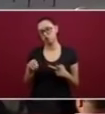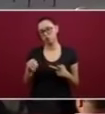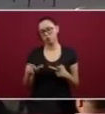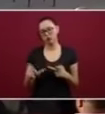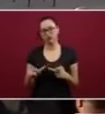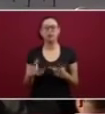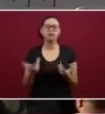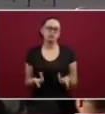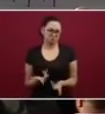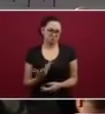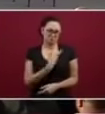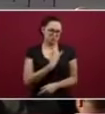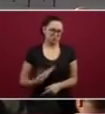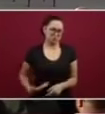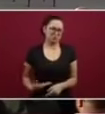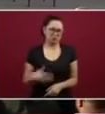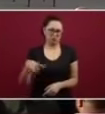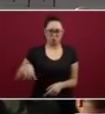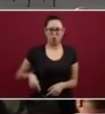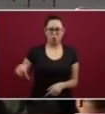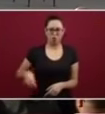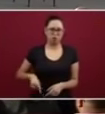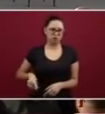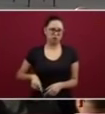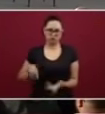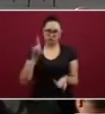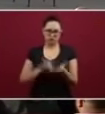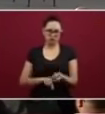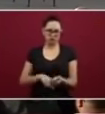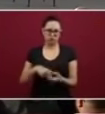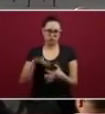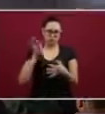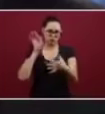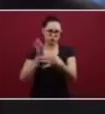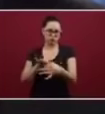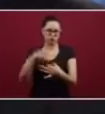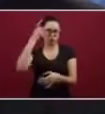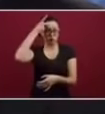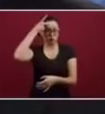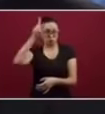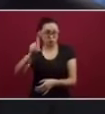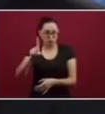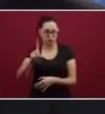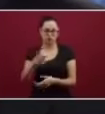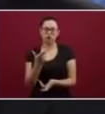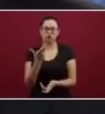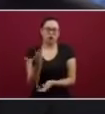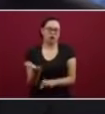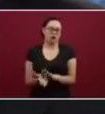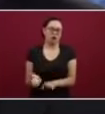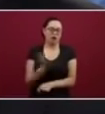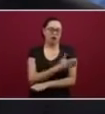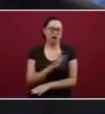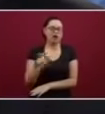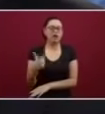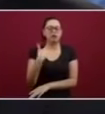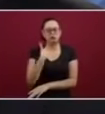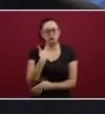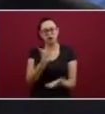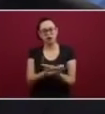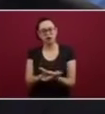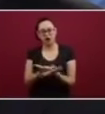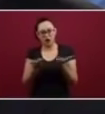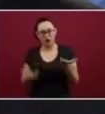bienes inmuebles, de casas uh-huh. y departamentos que están en zonas de alto valor, Bosques de las Lomas y Jardines del Pedregal,